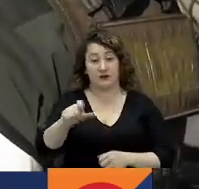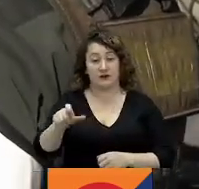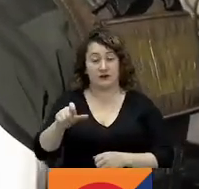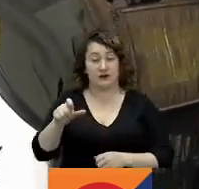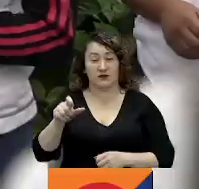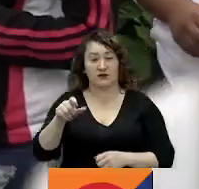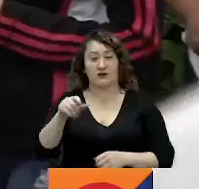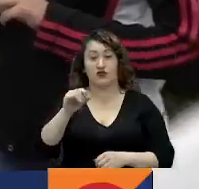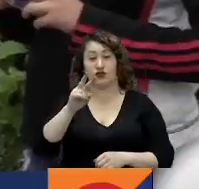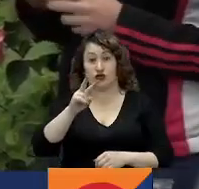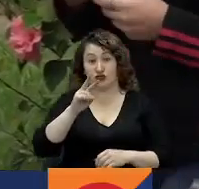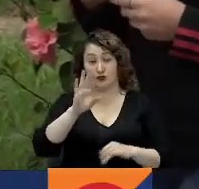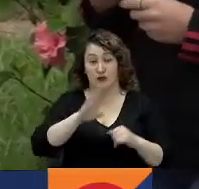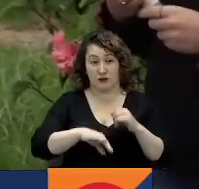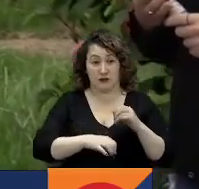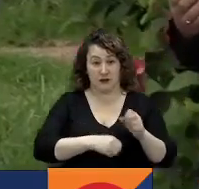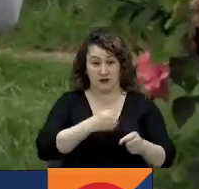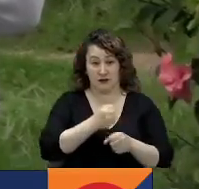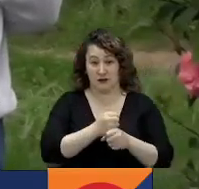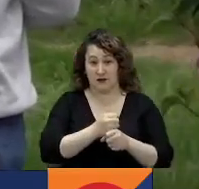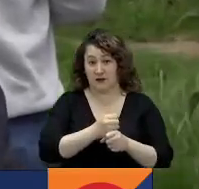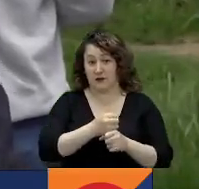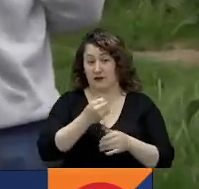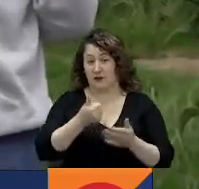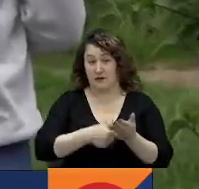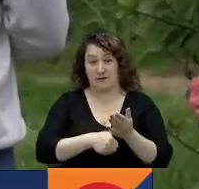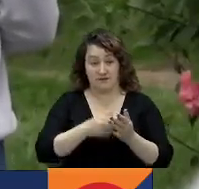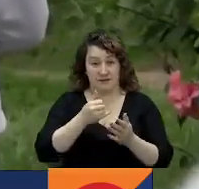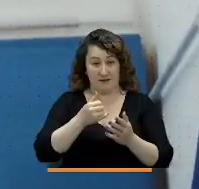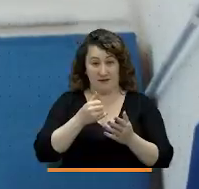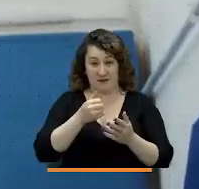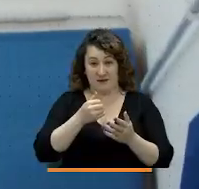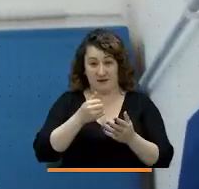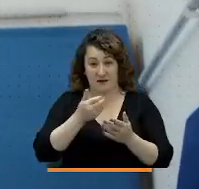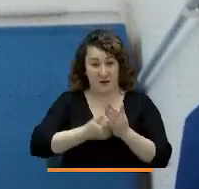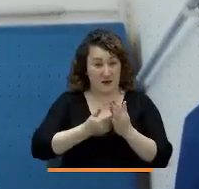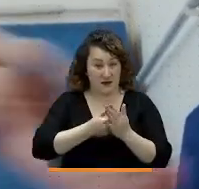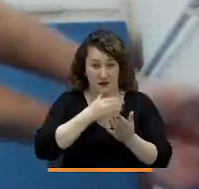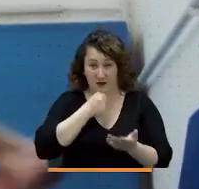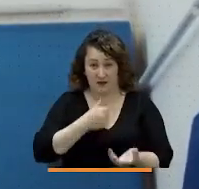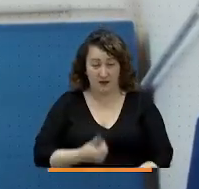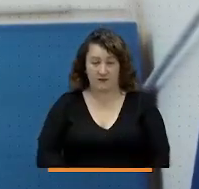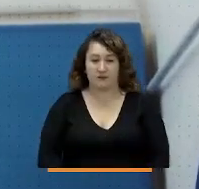ellos menores de edad, que se encontraban sin identificación.